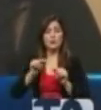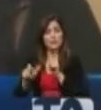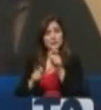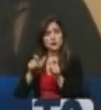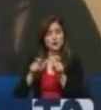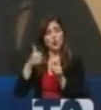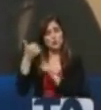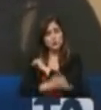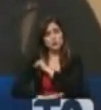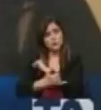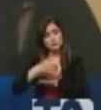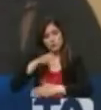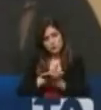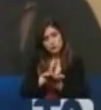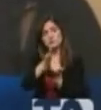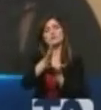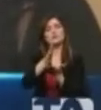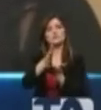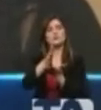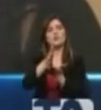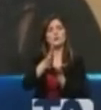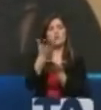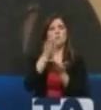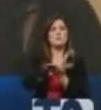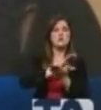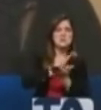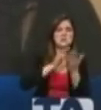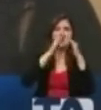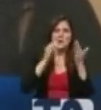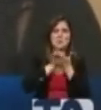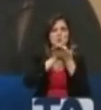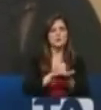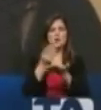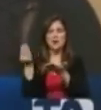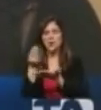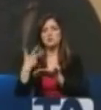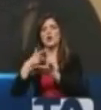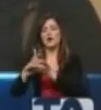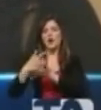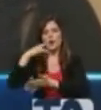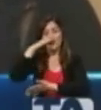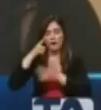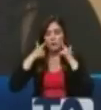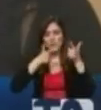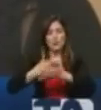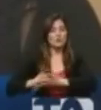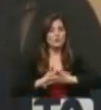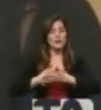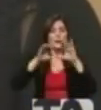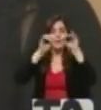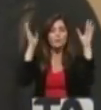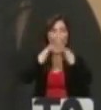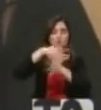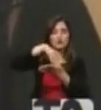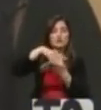personas migrantes tengan hacia las casas Somos, los guaguacentros, las becas mismo, son bastante productivas